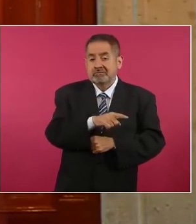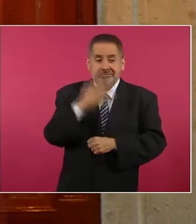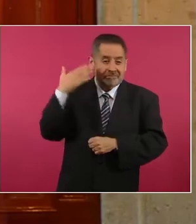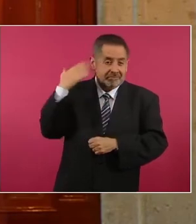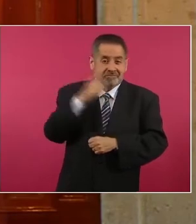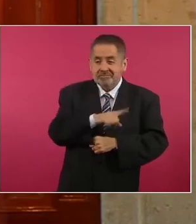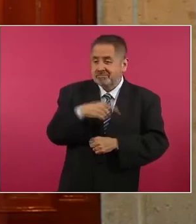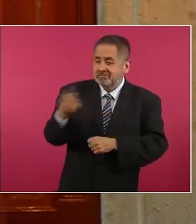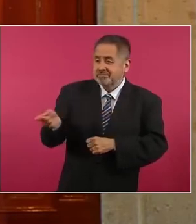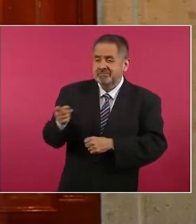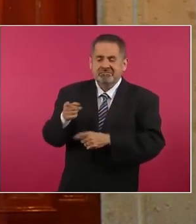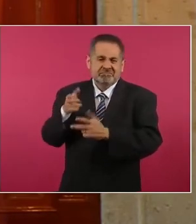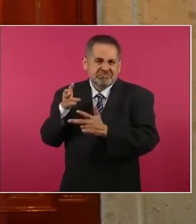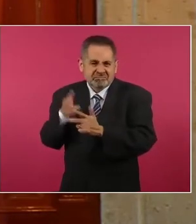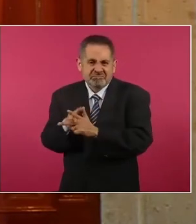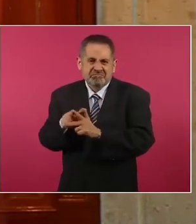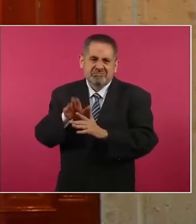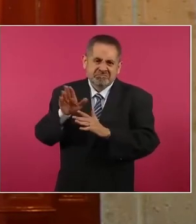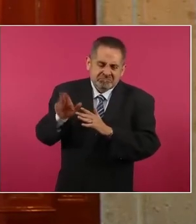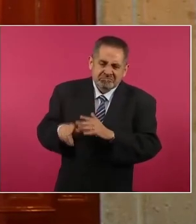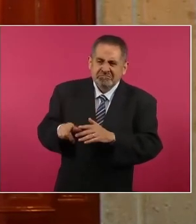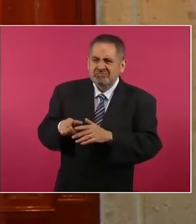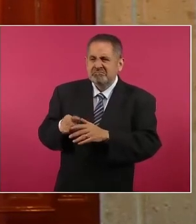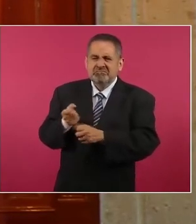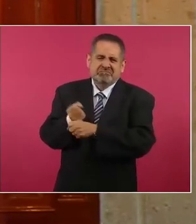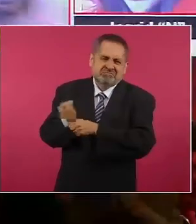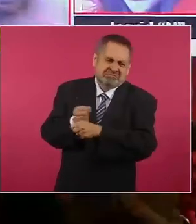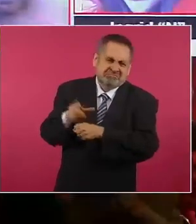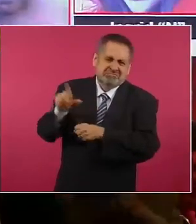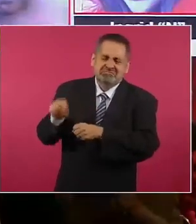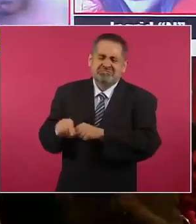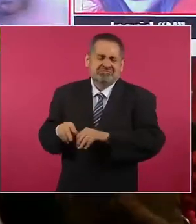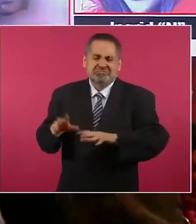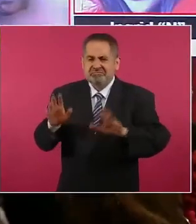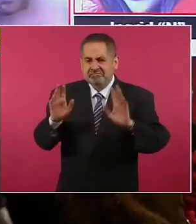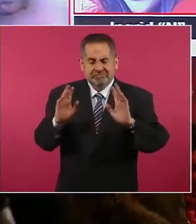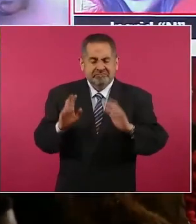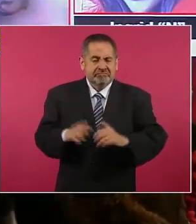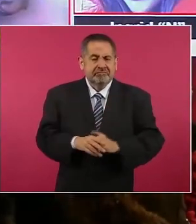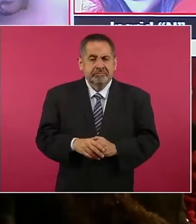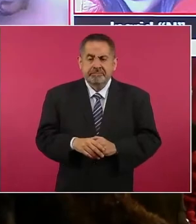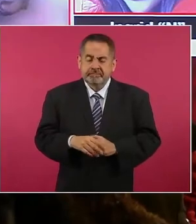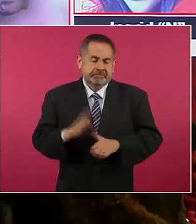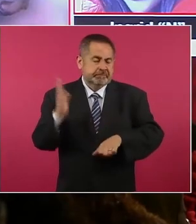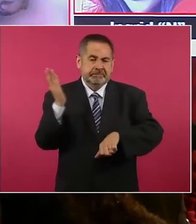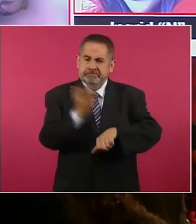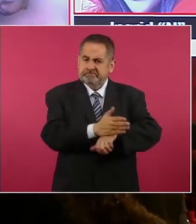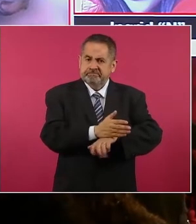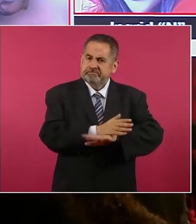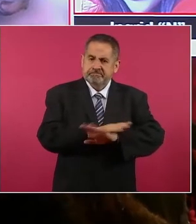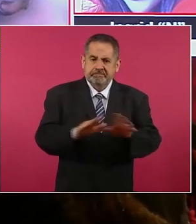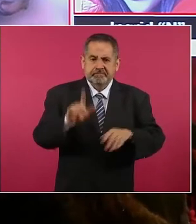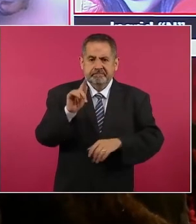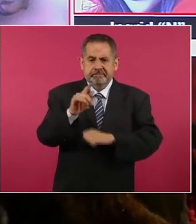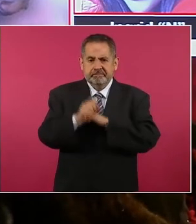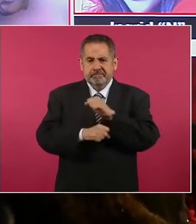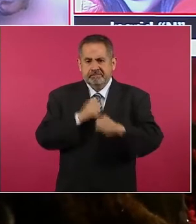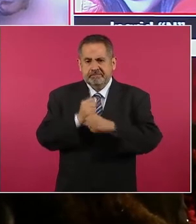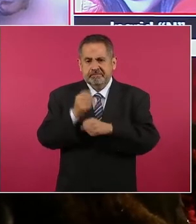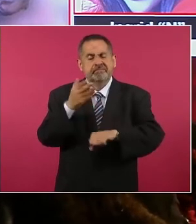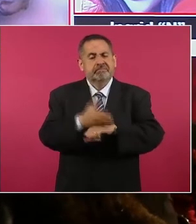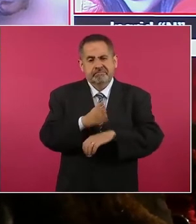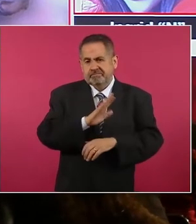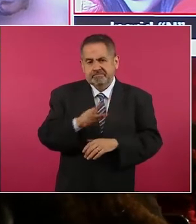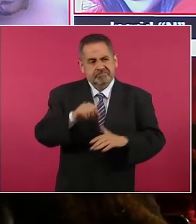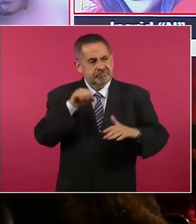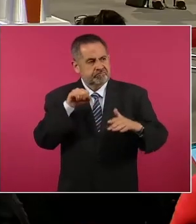e inhumanos y la exhibición posterior de este evento. Ya tiene 70 años de prisión, que es la máxima penalidad